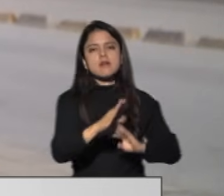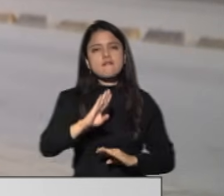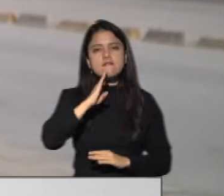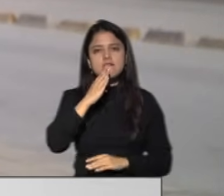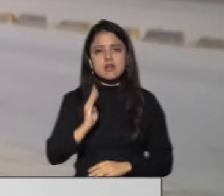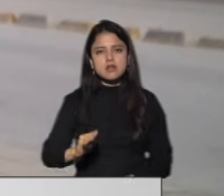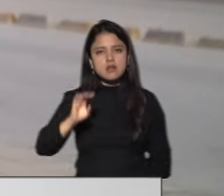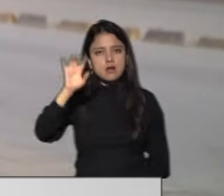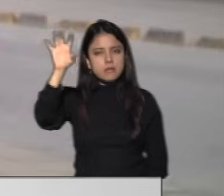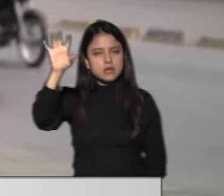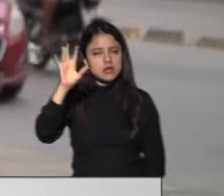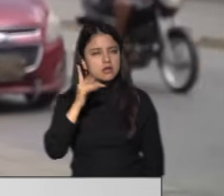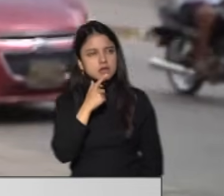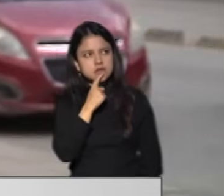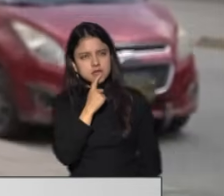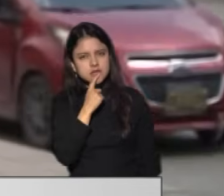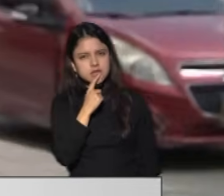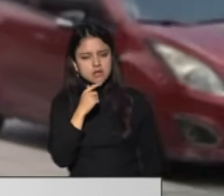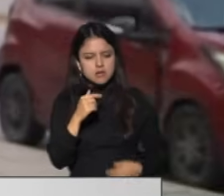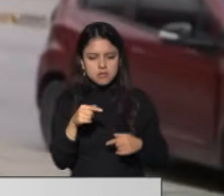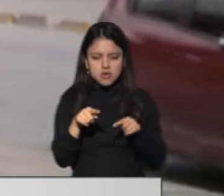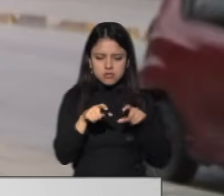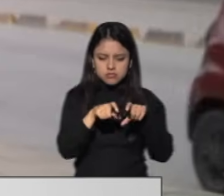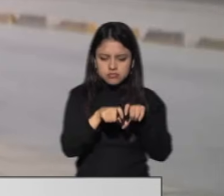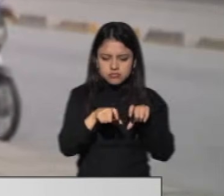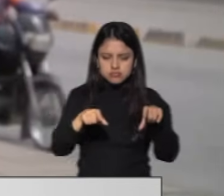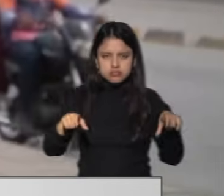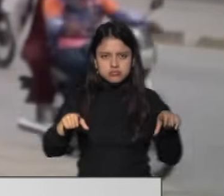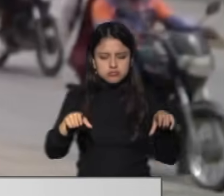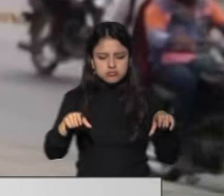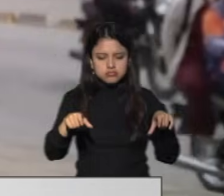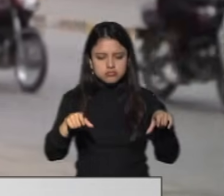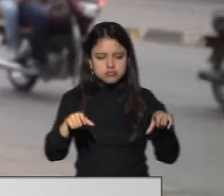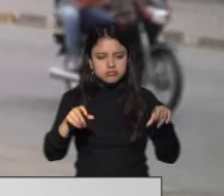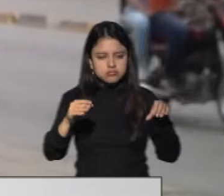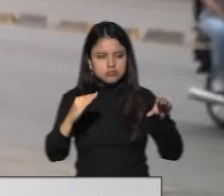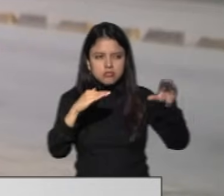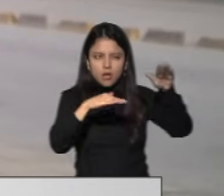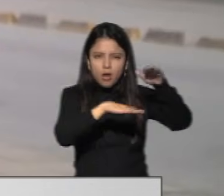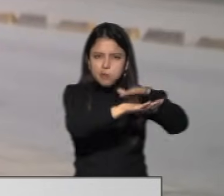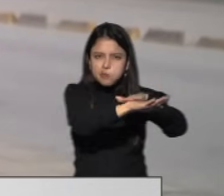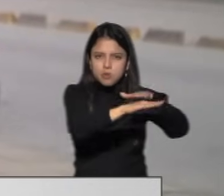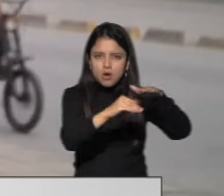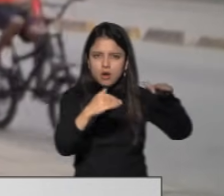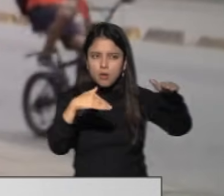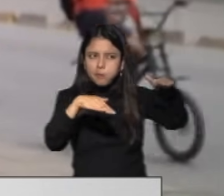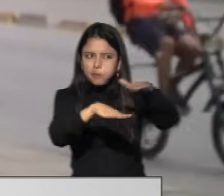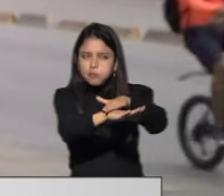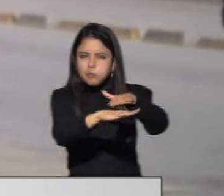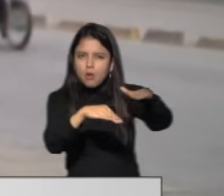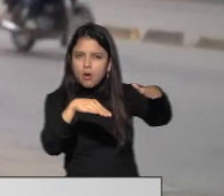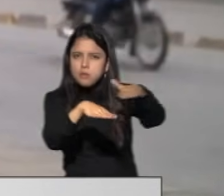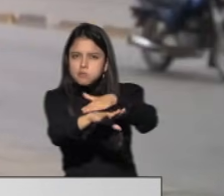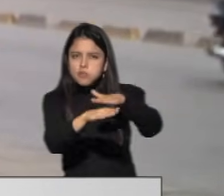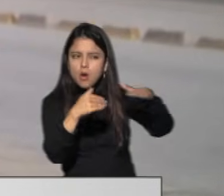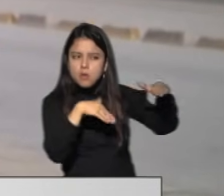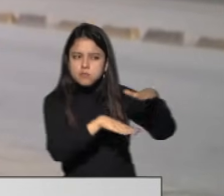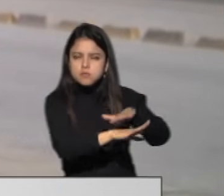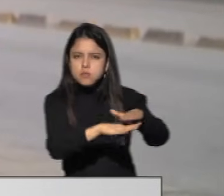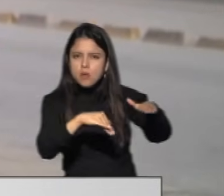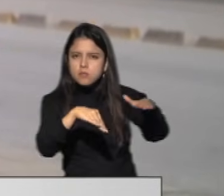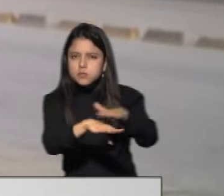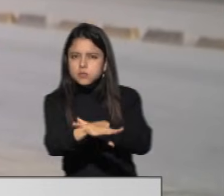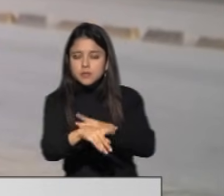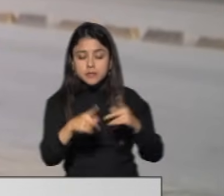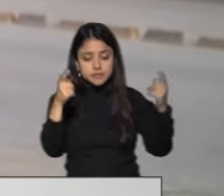encontraran estos paquetes rectangulares al interior de un contenedor de harina de trigo. Esta droga estaba